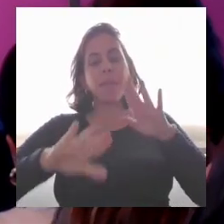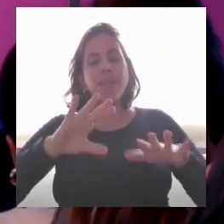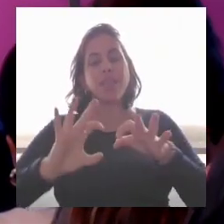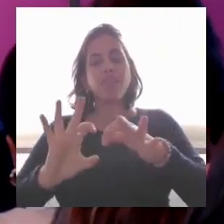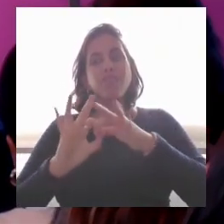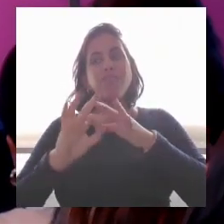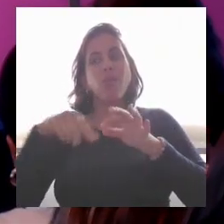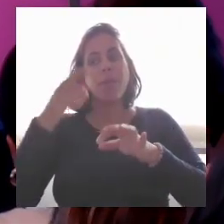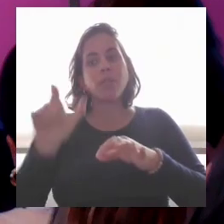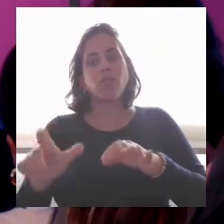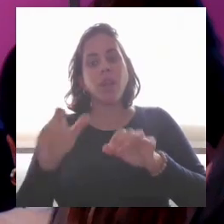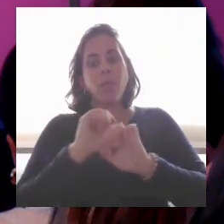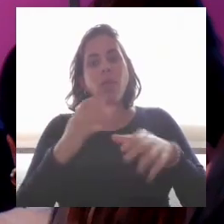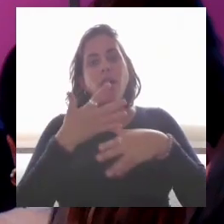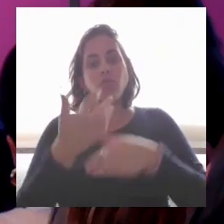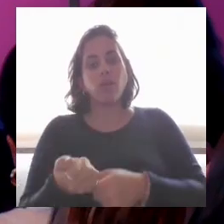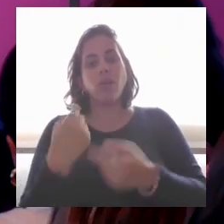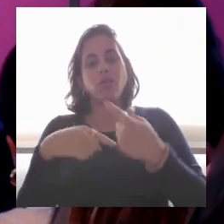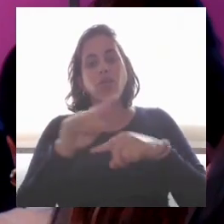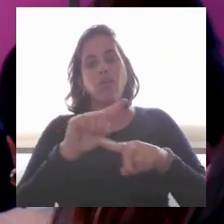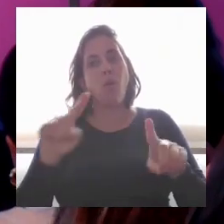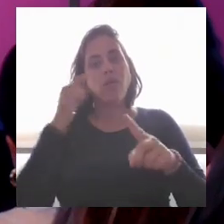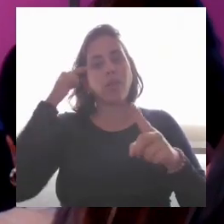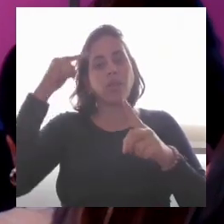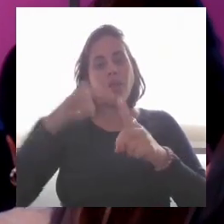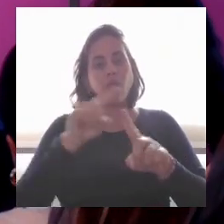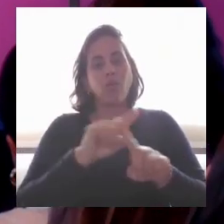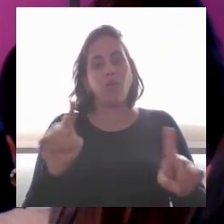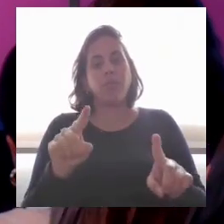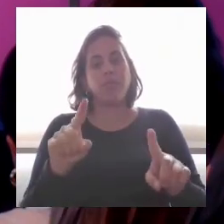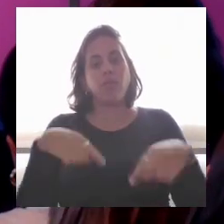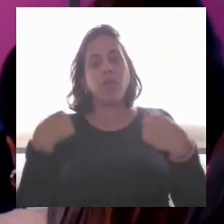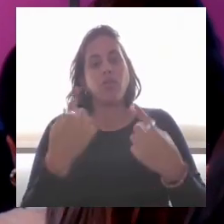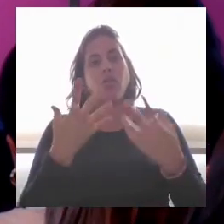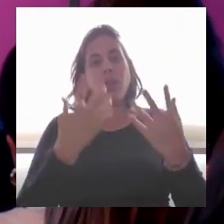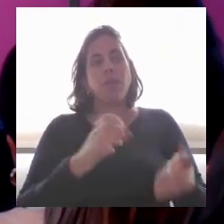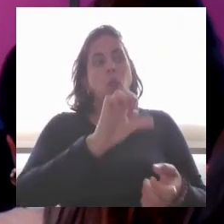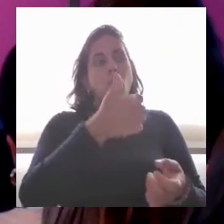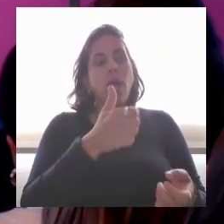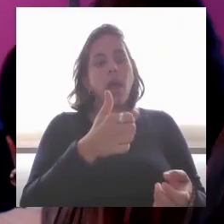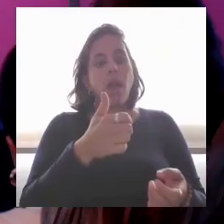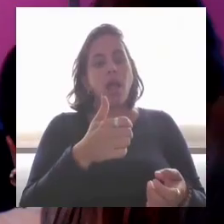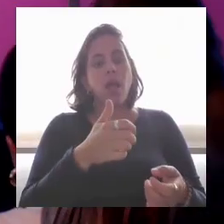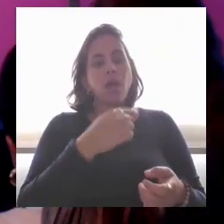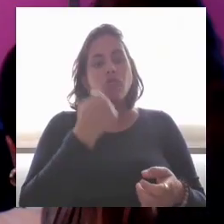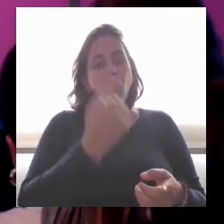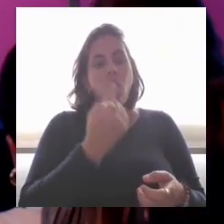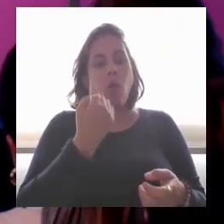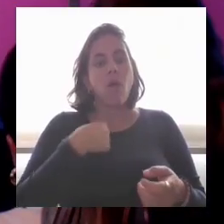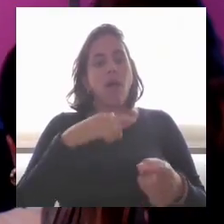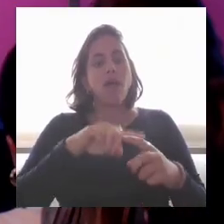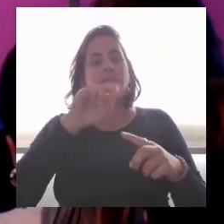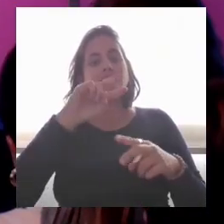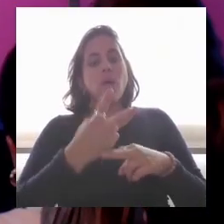esos textos. Y eso sin duda no es el objetivo que estamos tratando de lograr en la escuela. La segunda parte de tu pregunta refería a